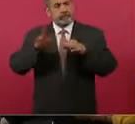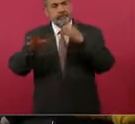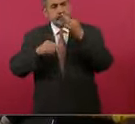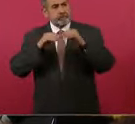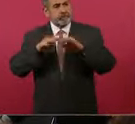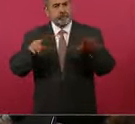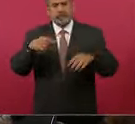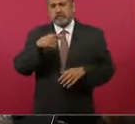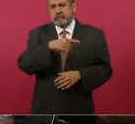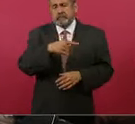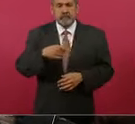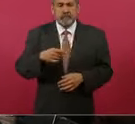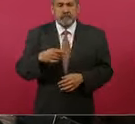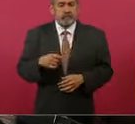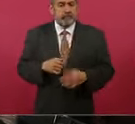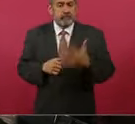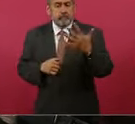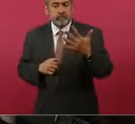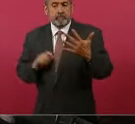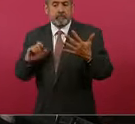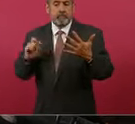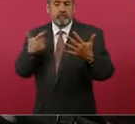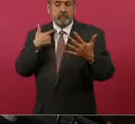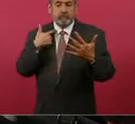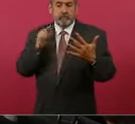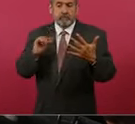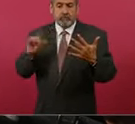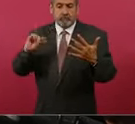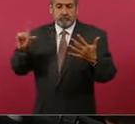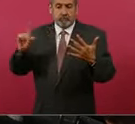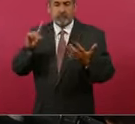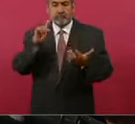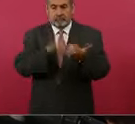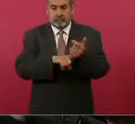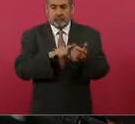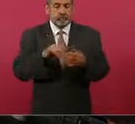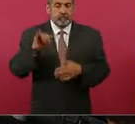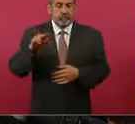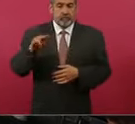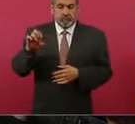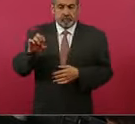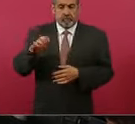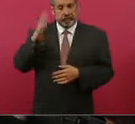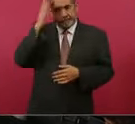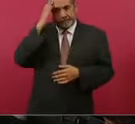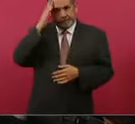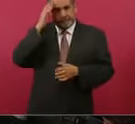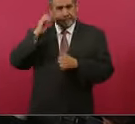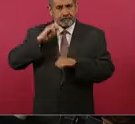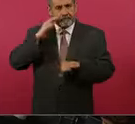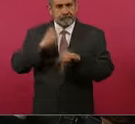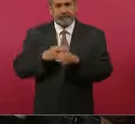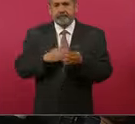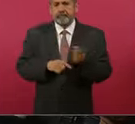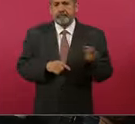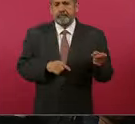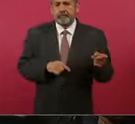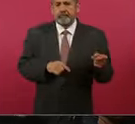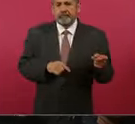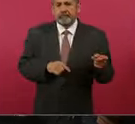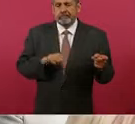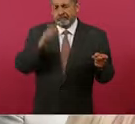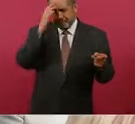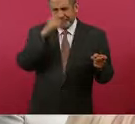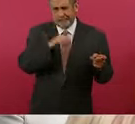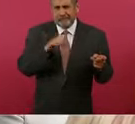comunicación que 5 exfuncionarios de alto nivel del INE, encabezados incluso por un viejo